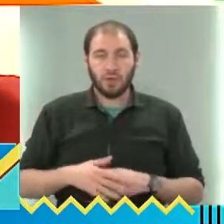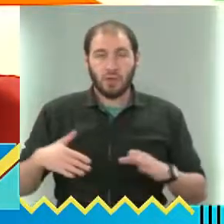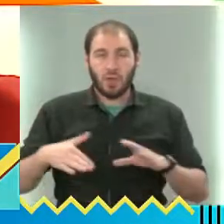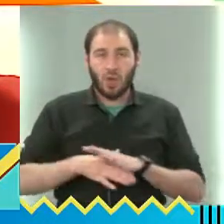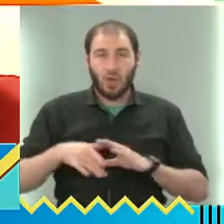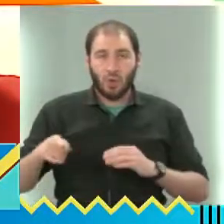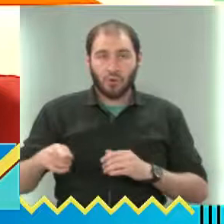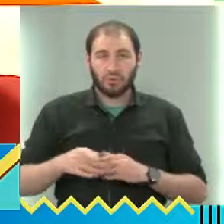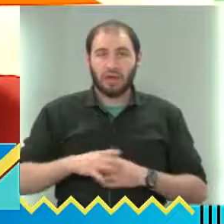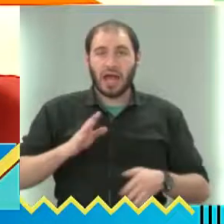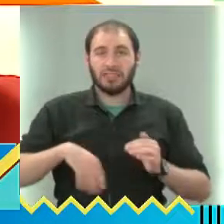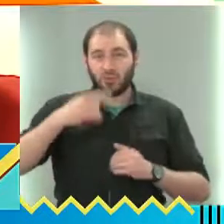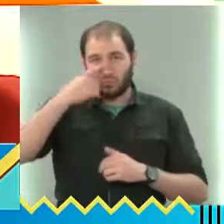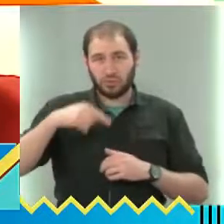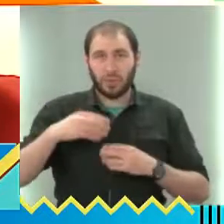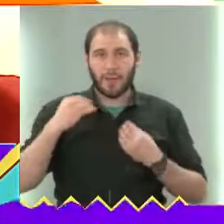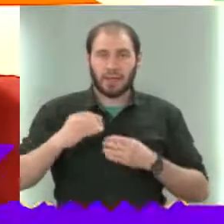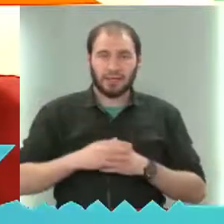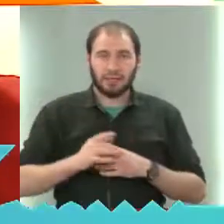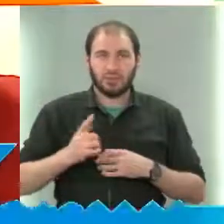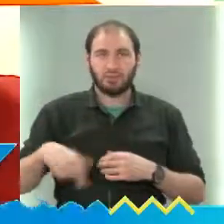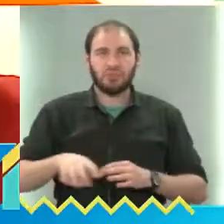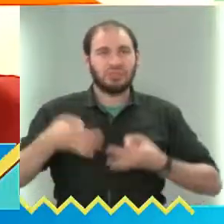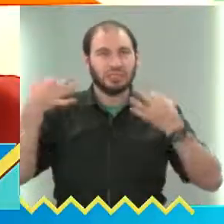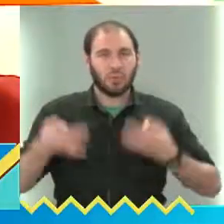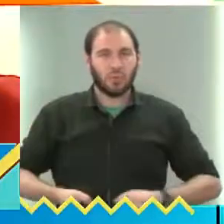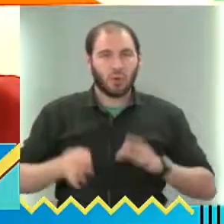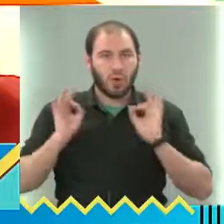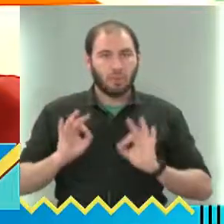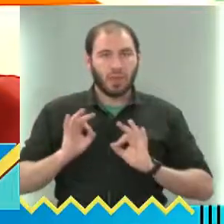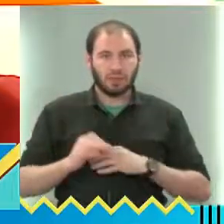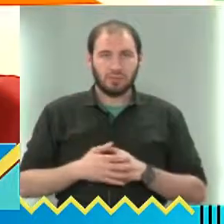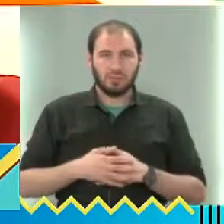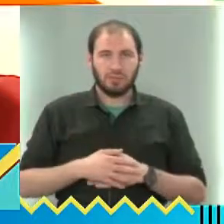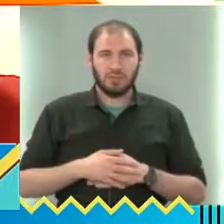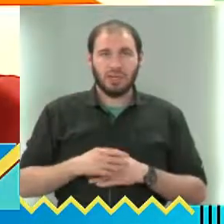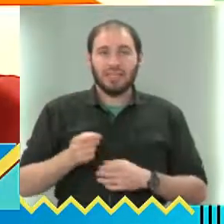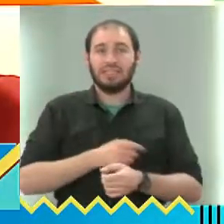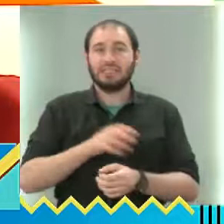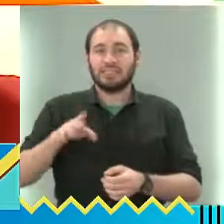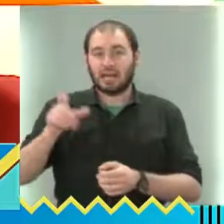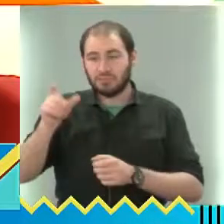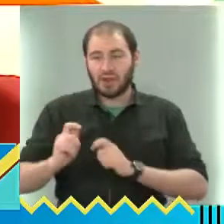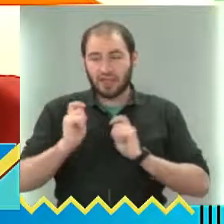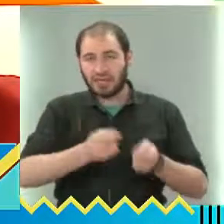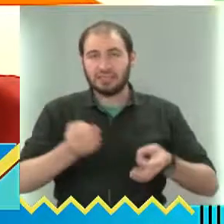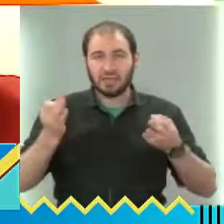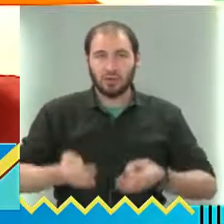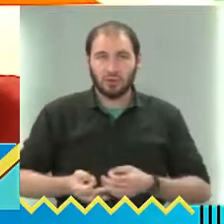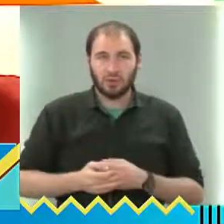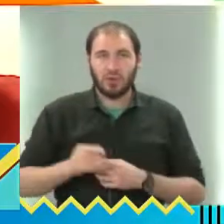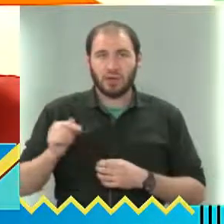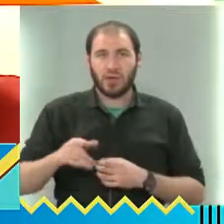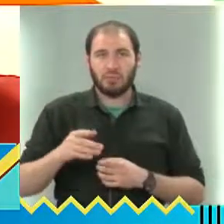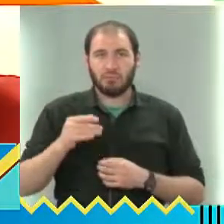Justamente se realiza este último paso para estar completamente seguro, lo más seguro posible, de que la sangre de ese donante es seguro y no lo